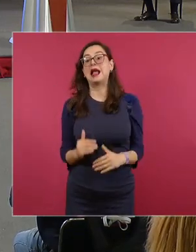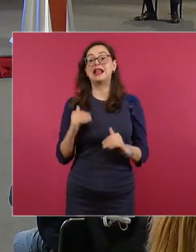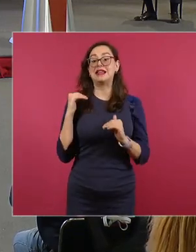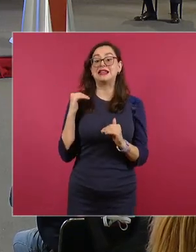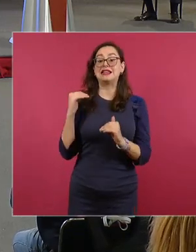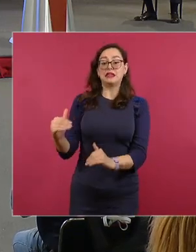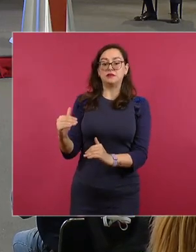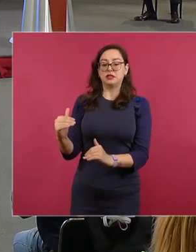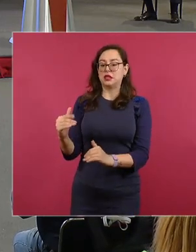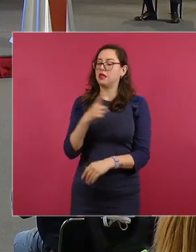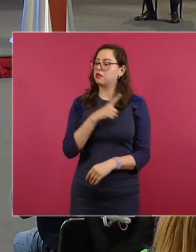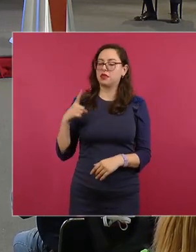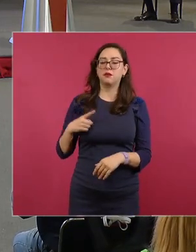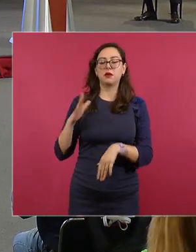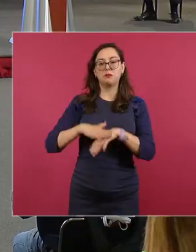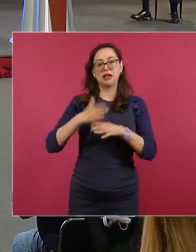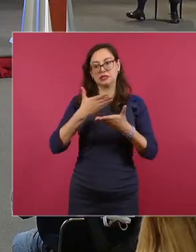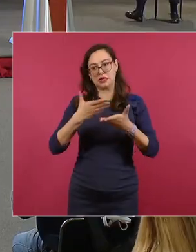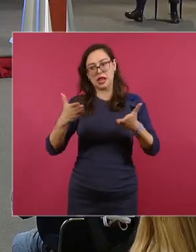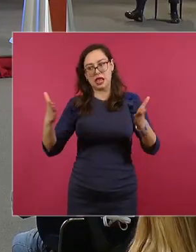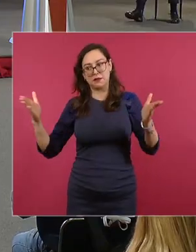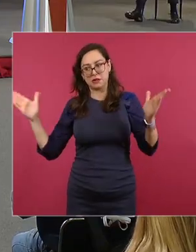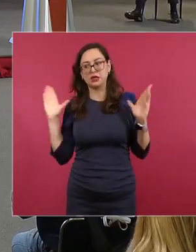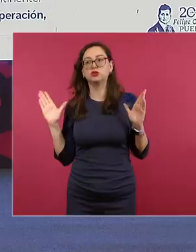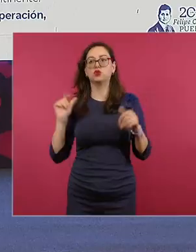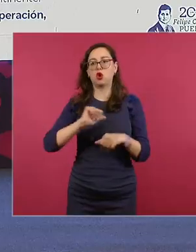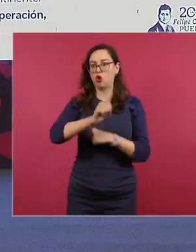limitado a ciertos países.